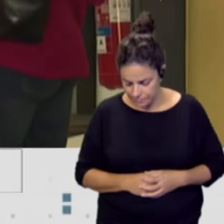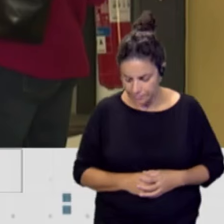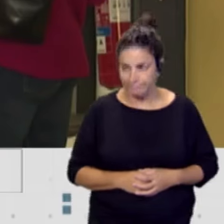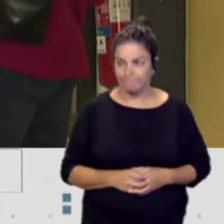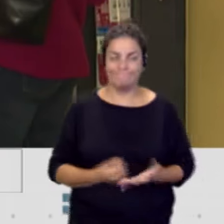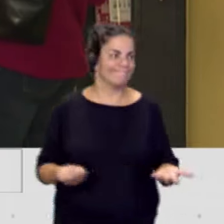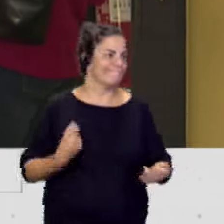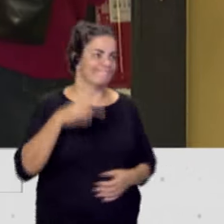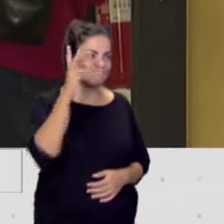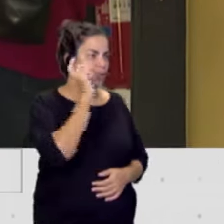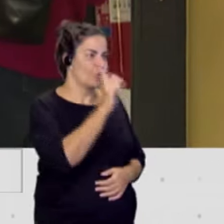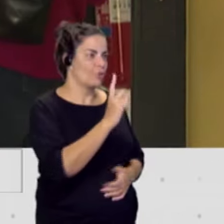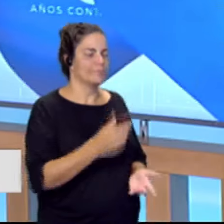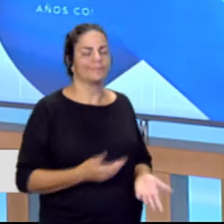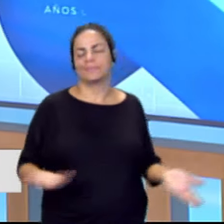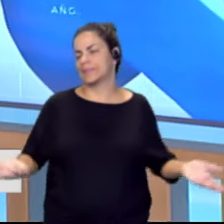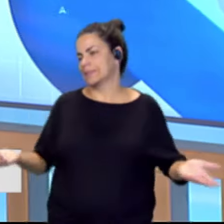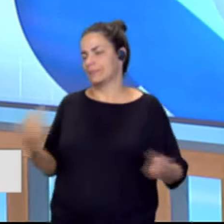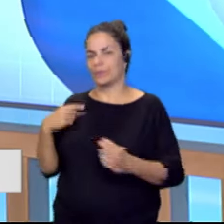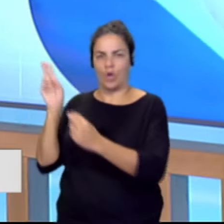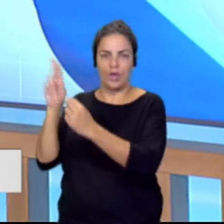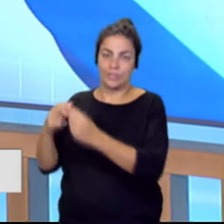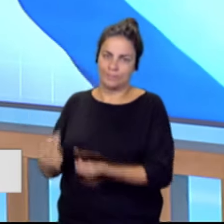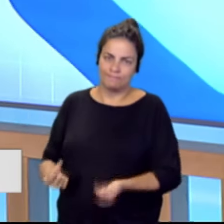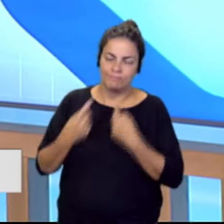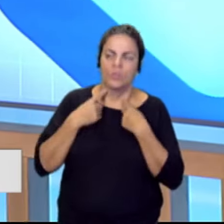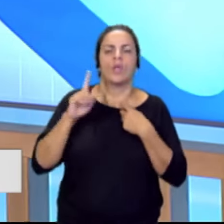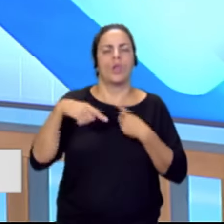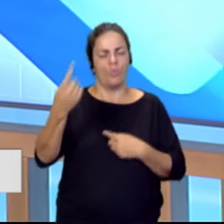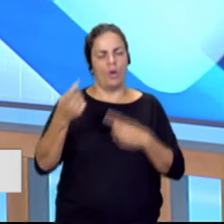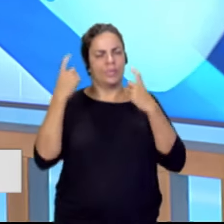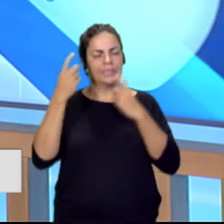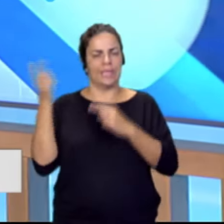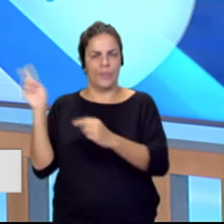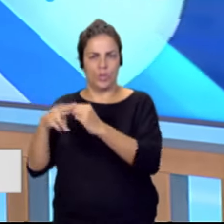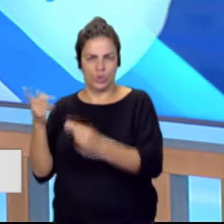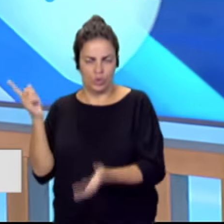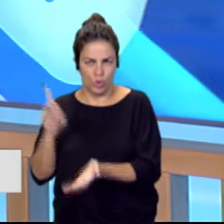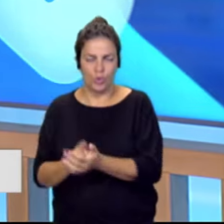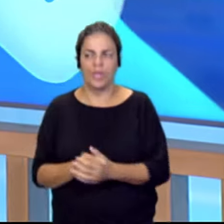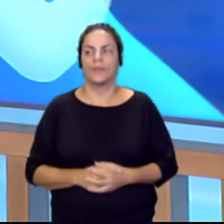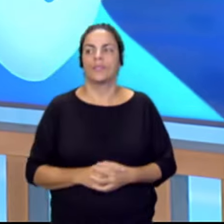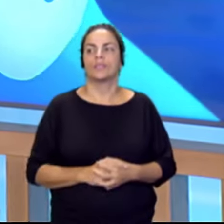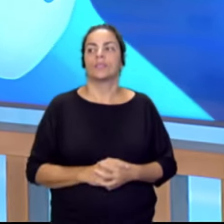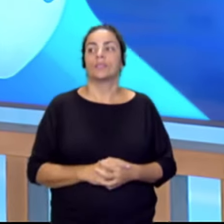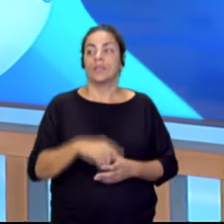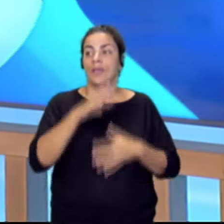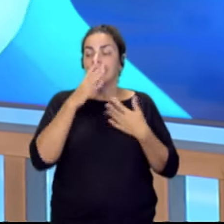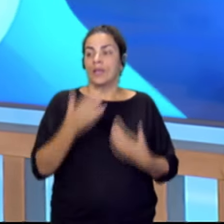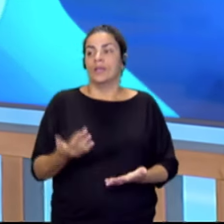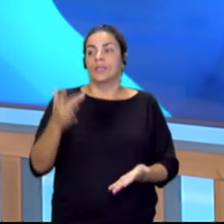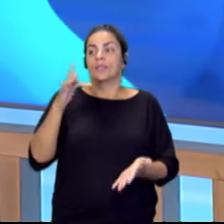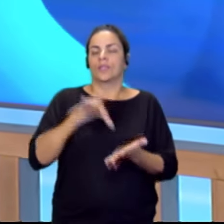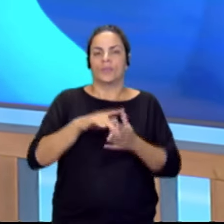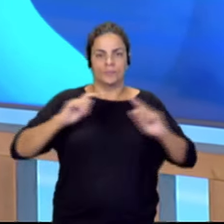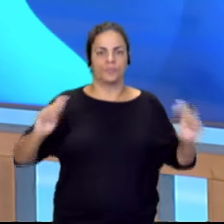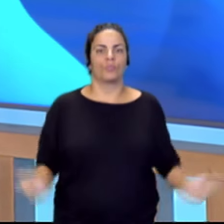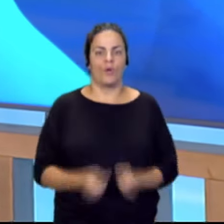No se escucha. Bueno, pues hemos perdido la conexión. Intentaremos recuperarla en unos minutos, pero ahora damos paso a la